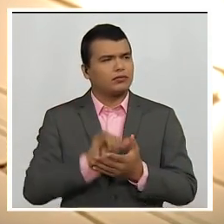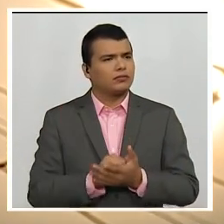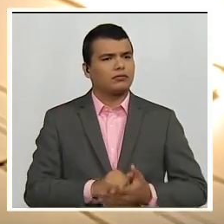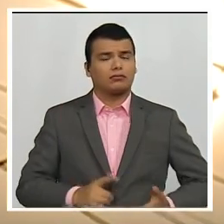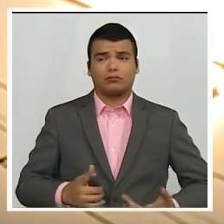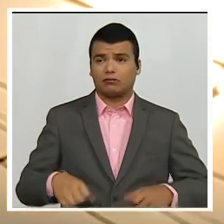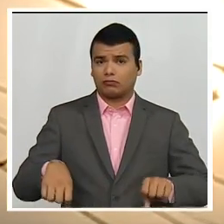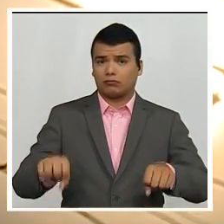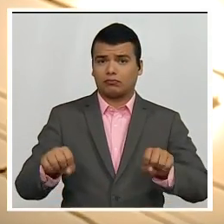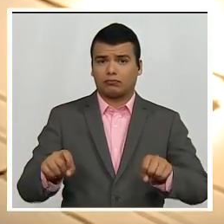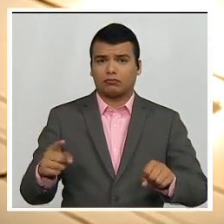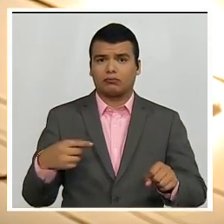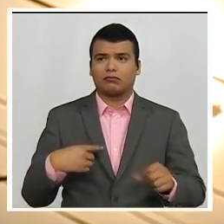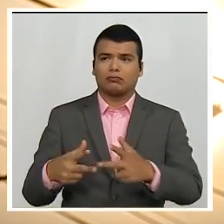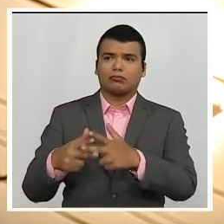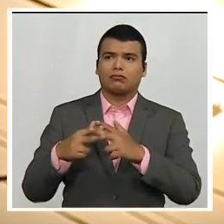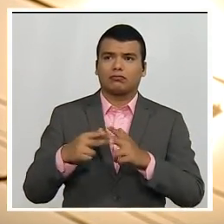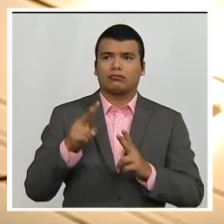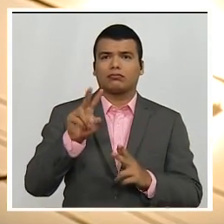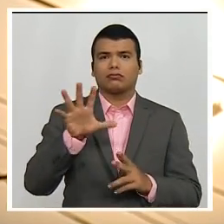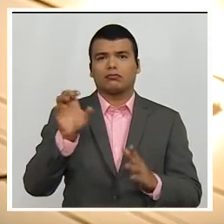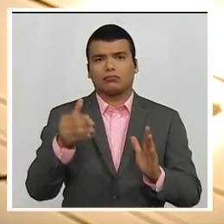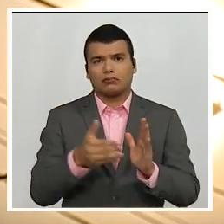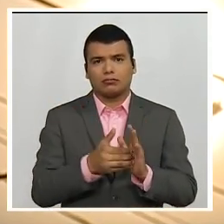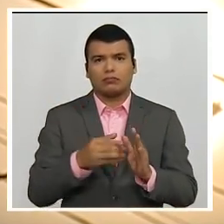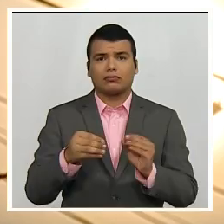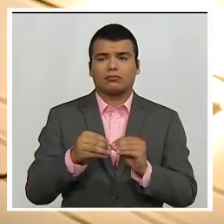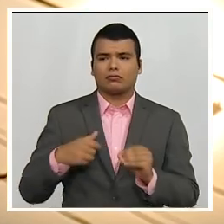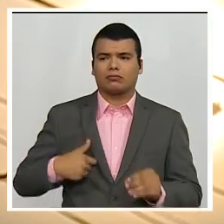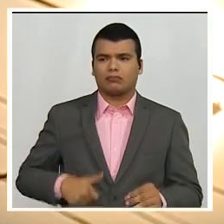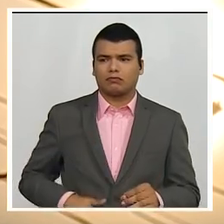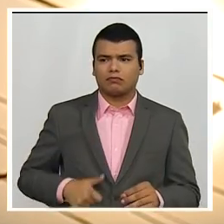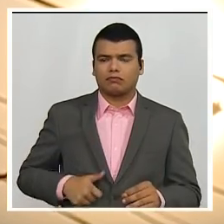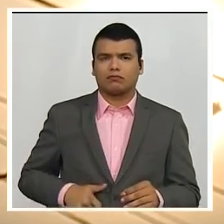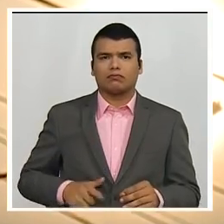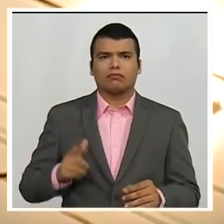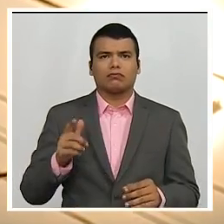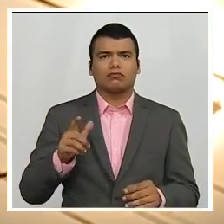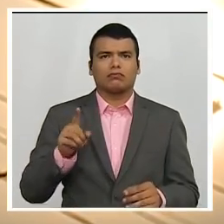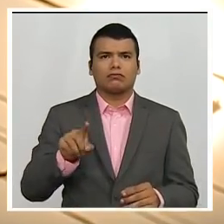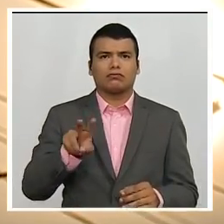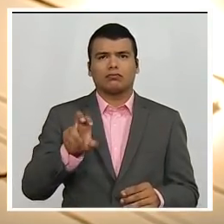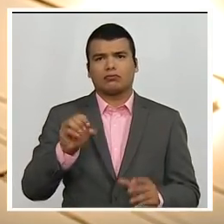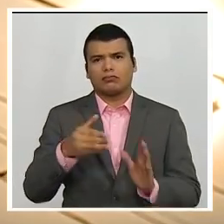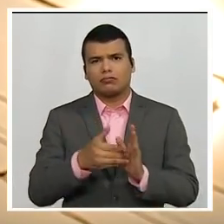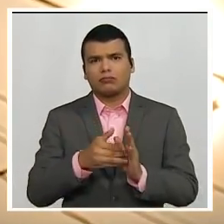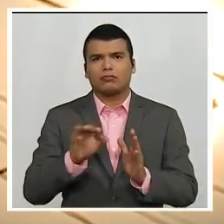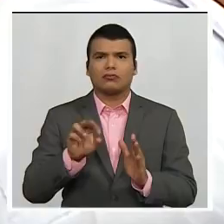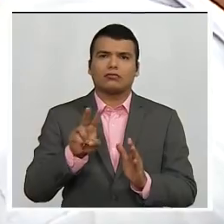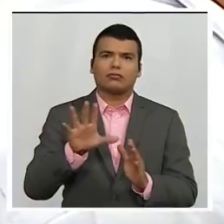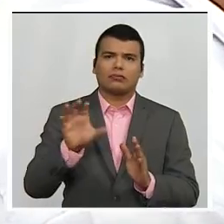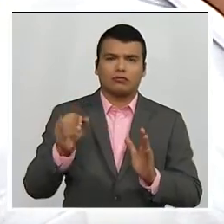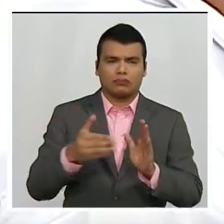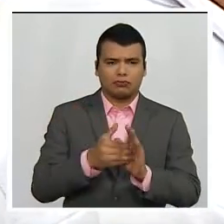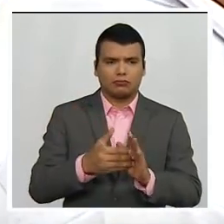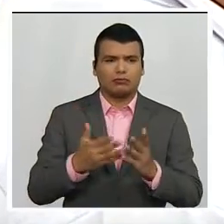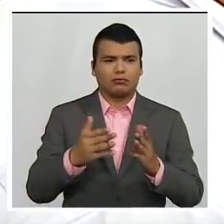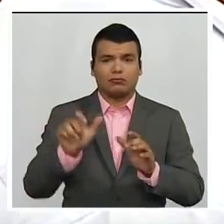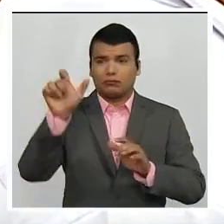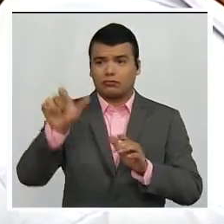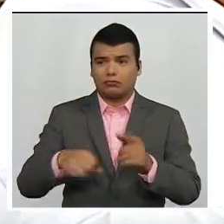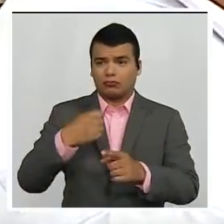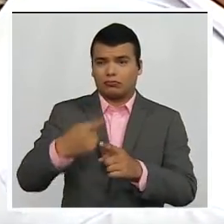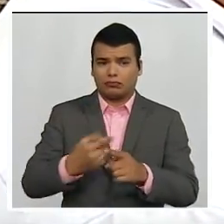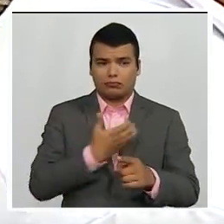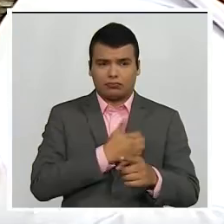la moto el alquila men 250 y por el cierre por ciento 70 o de 50 también para el exalcalde de